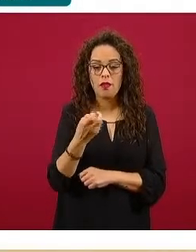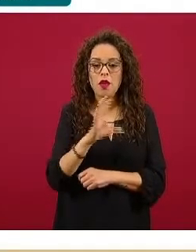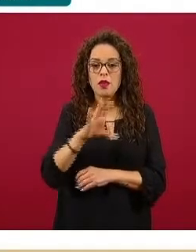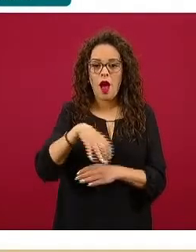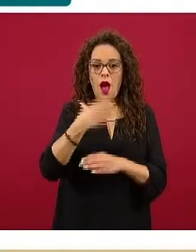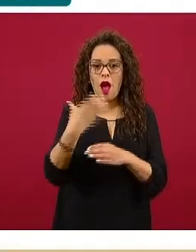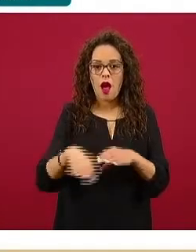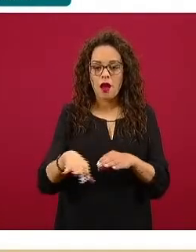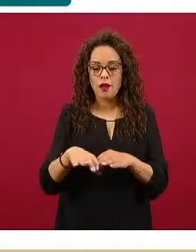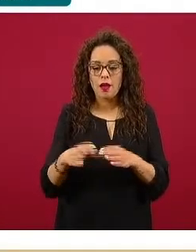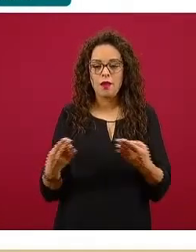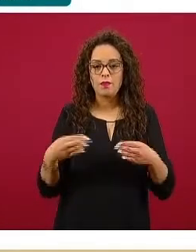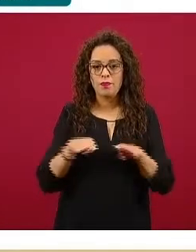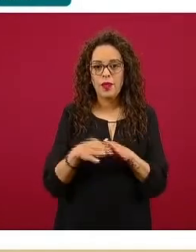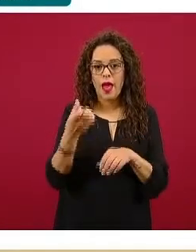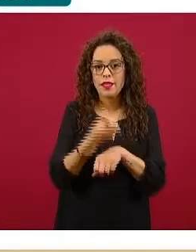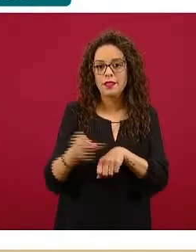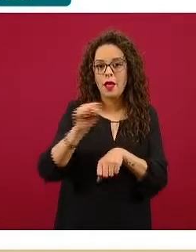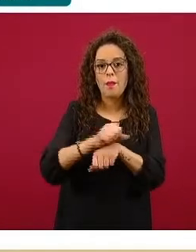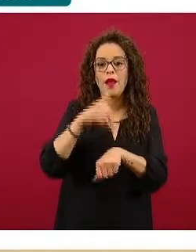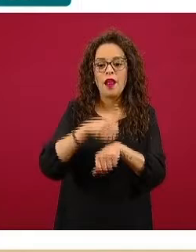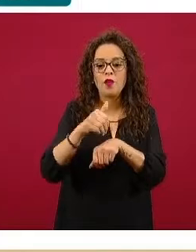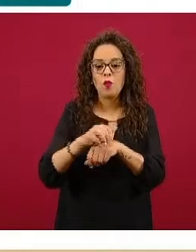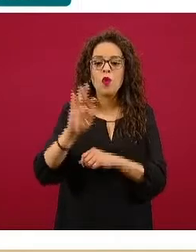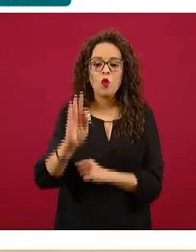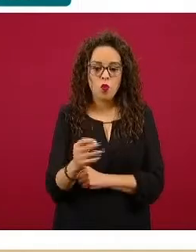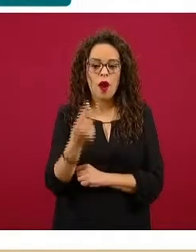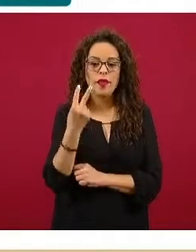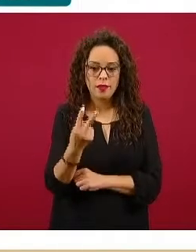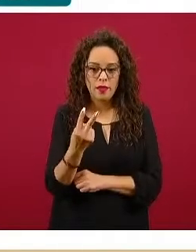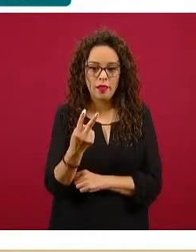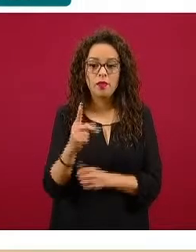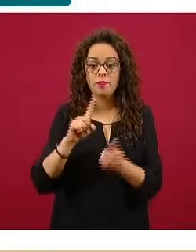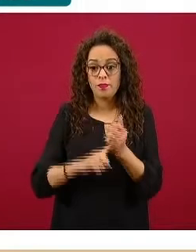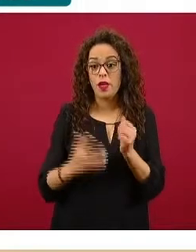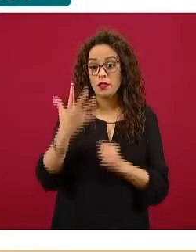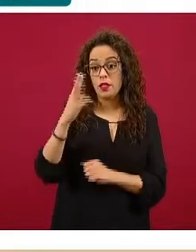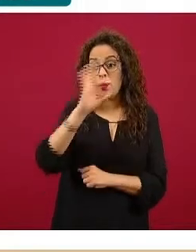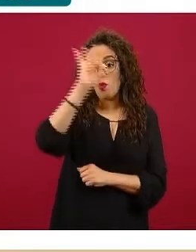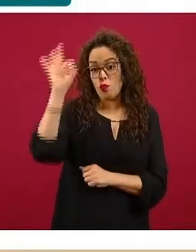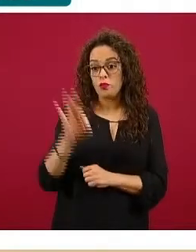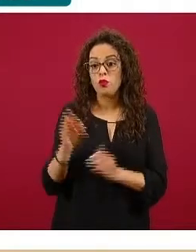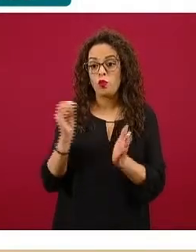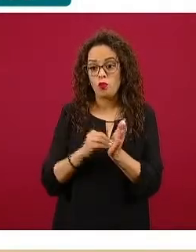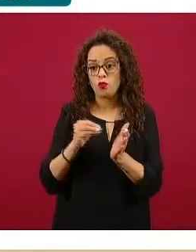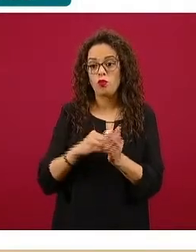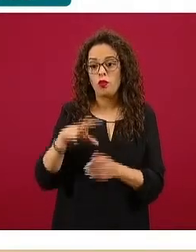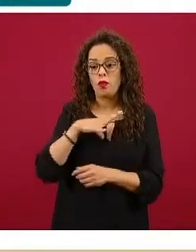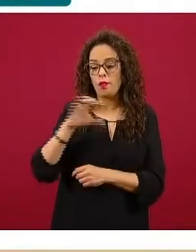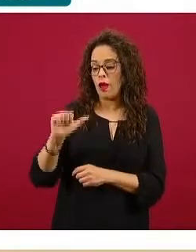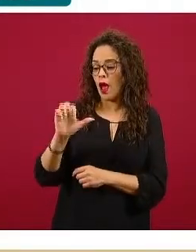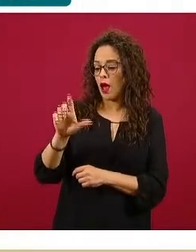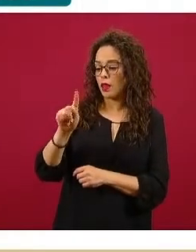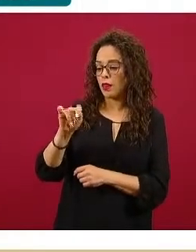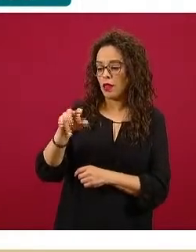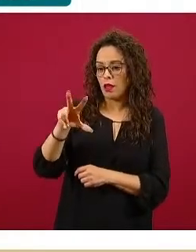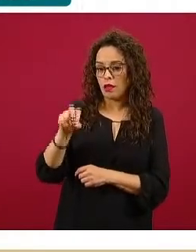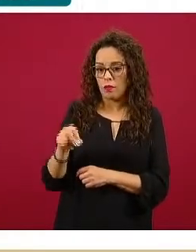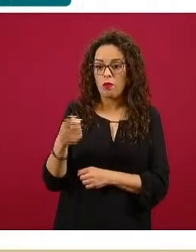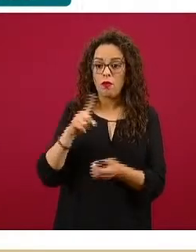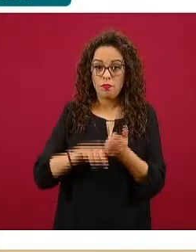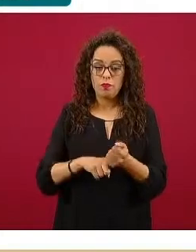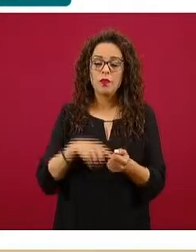semana 42. 5% todavía la proporción de casos activos estimados, que como sabemos representa la